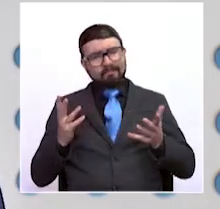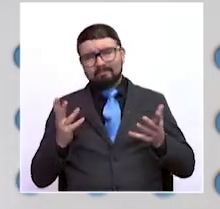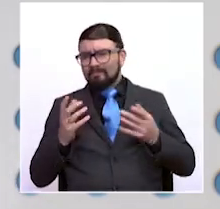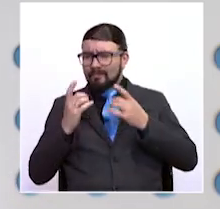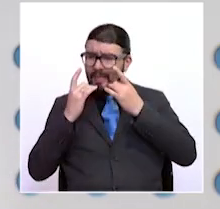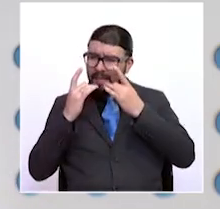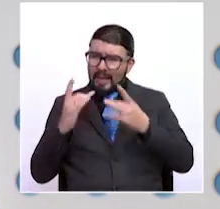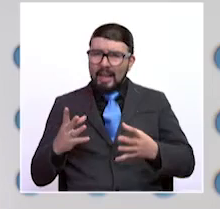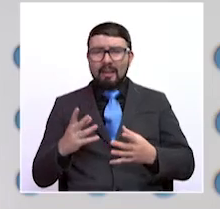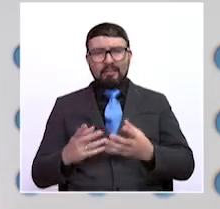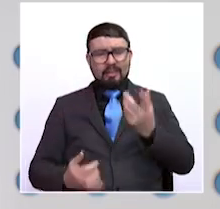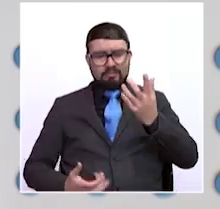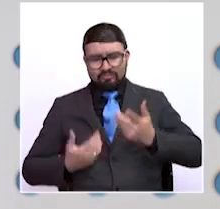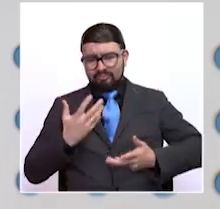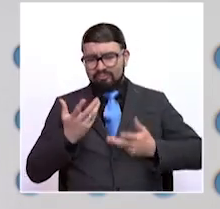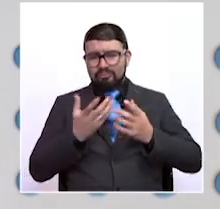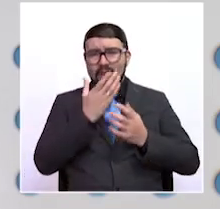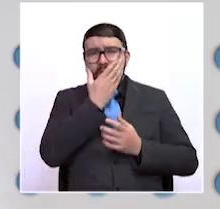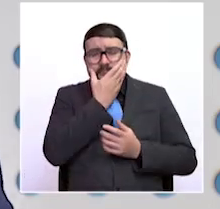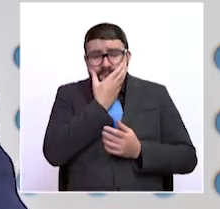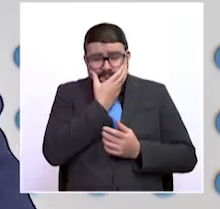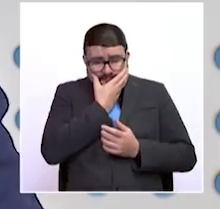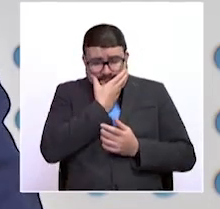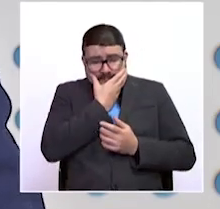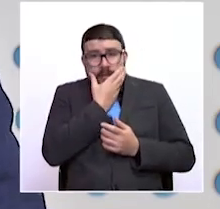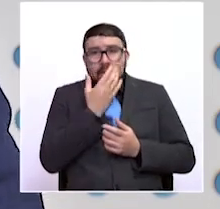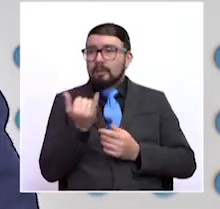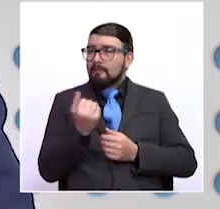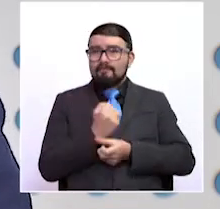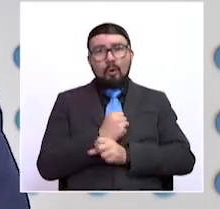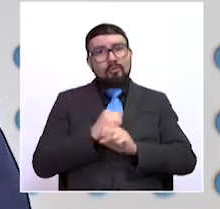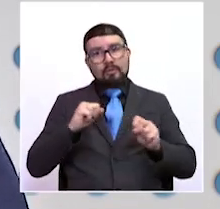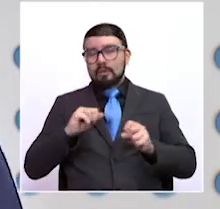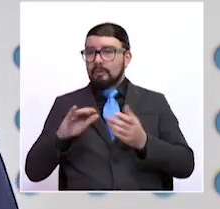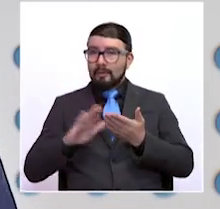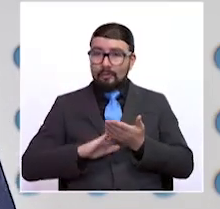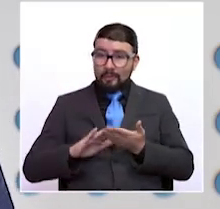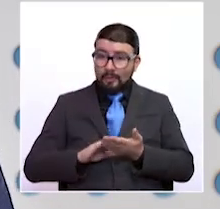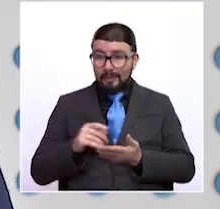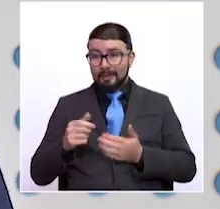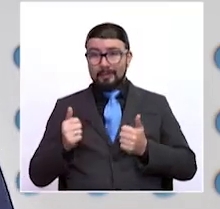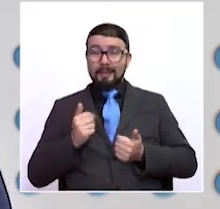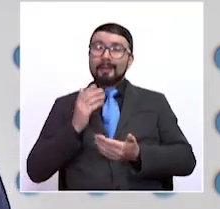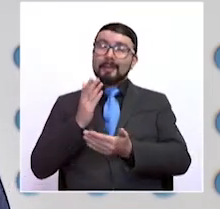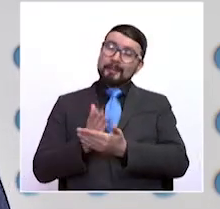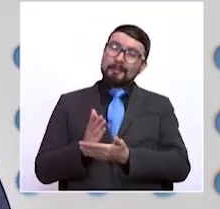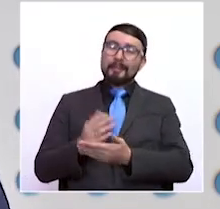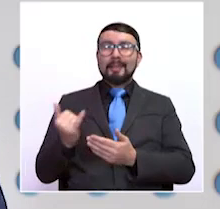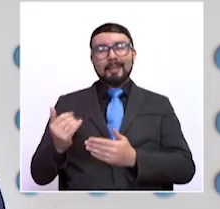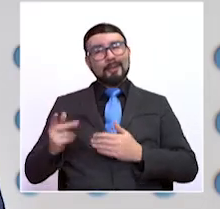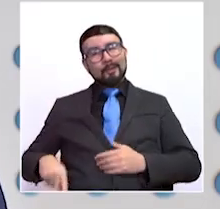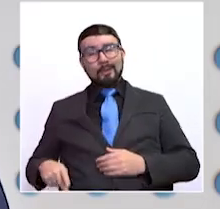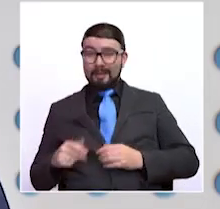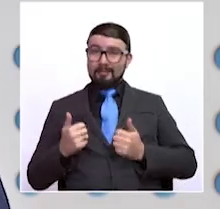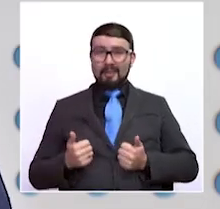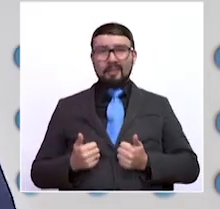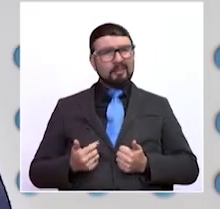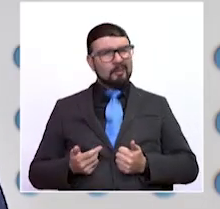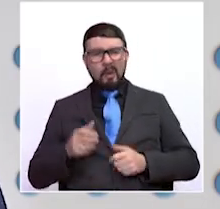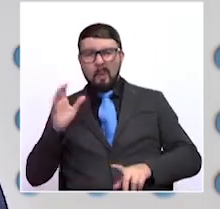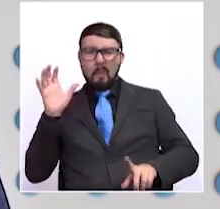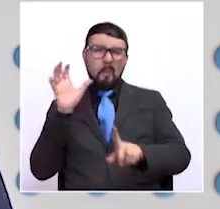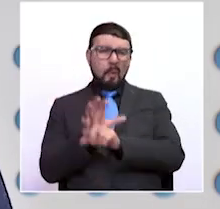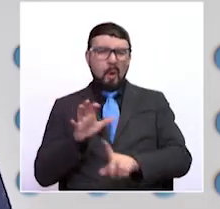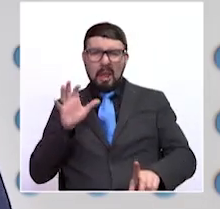grandísimas. Con esas deformidades, imposible que el niño vaya bien a la escuela. Les empiezan a hacer, como